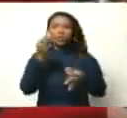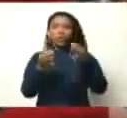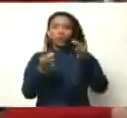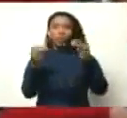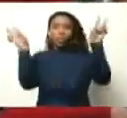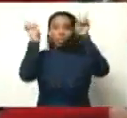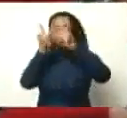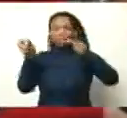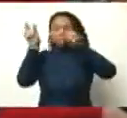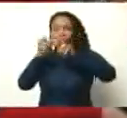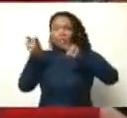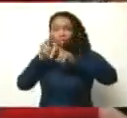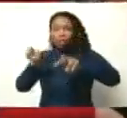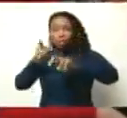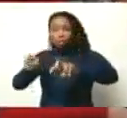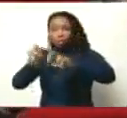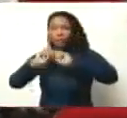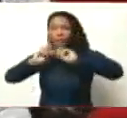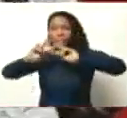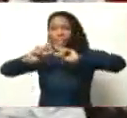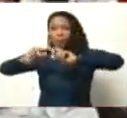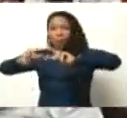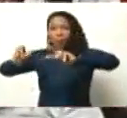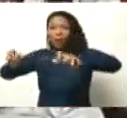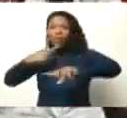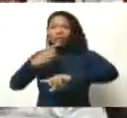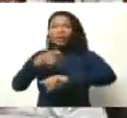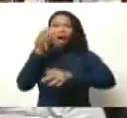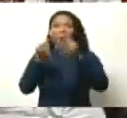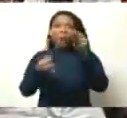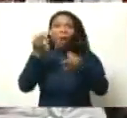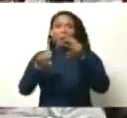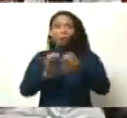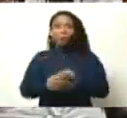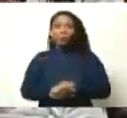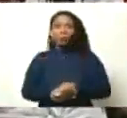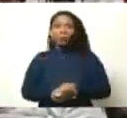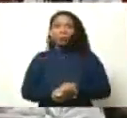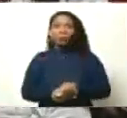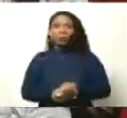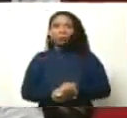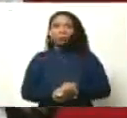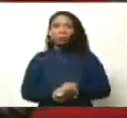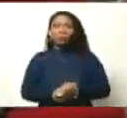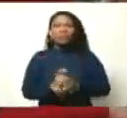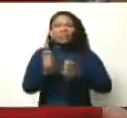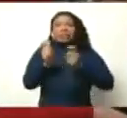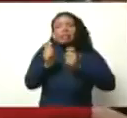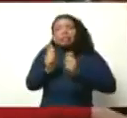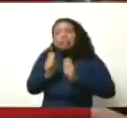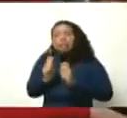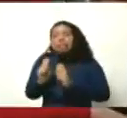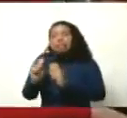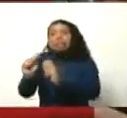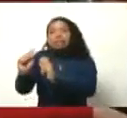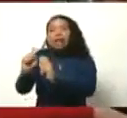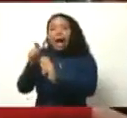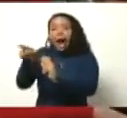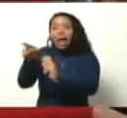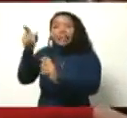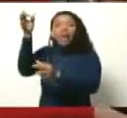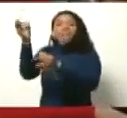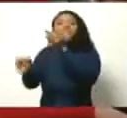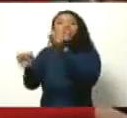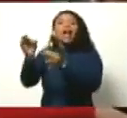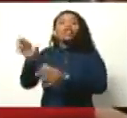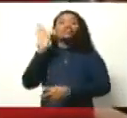indagatorias, así lo llaman los abogados, que intenta, ese fiscal